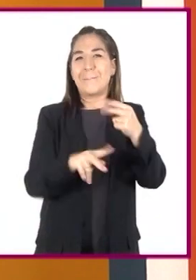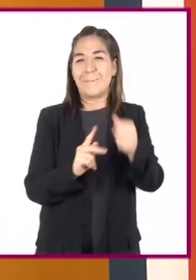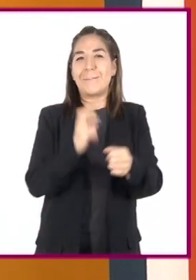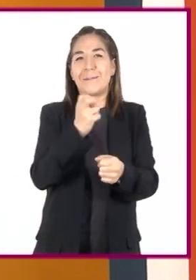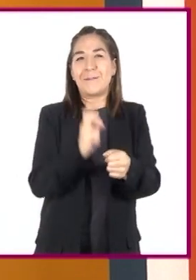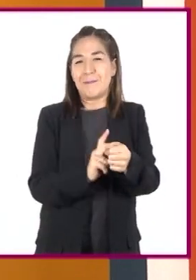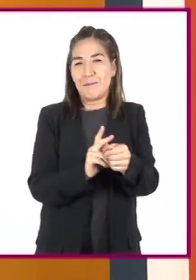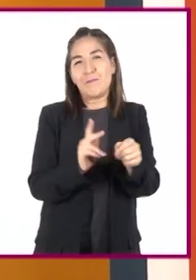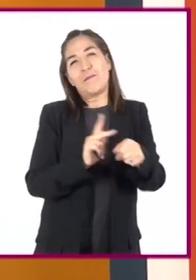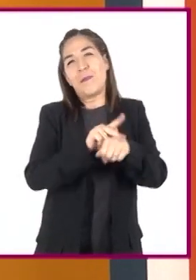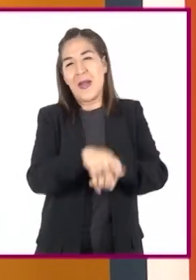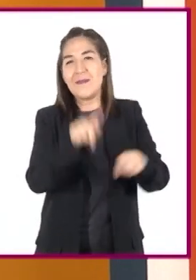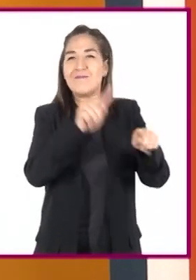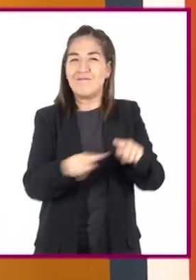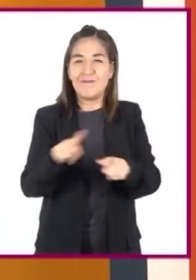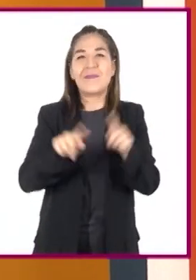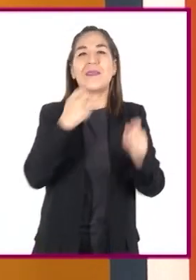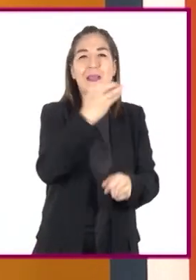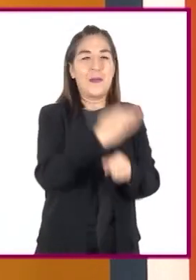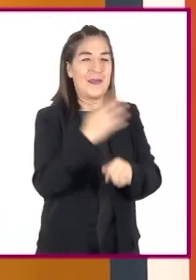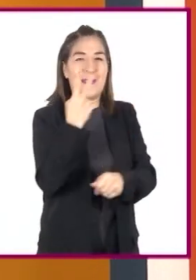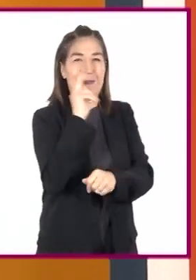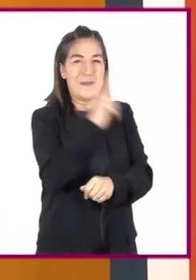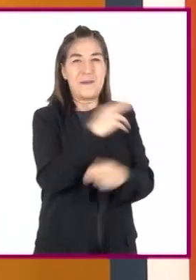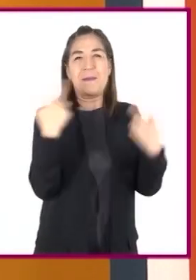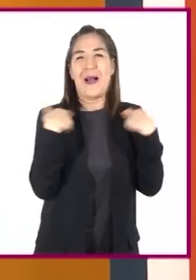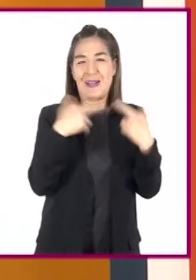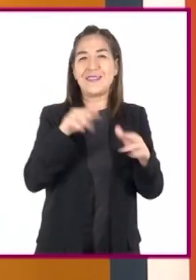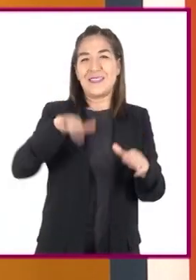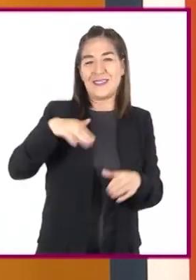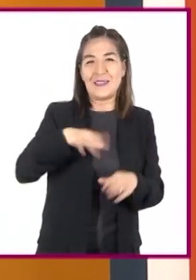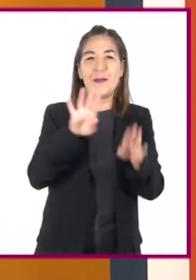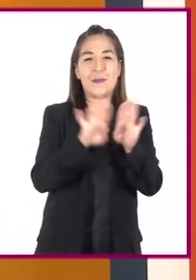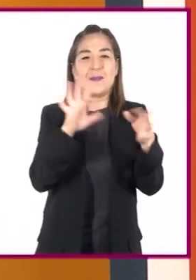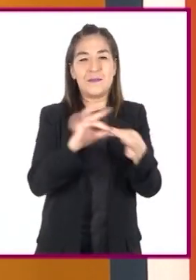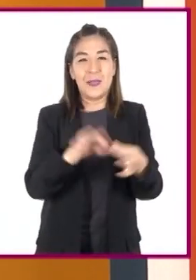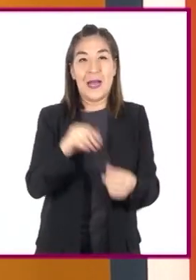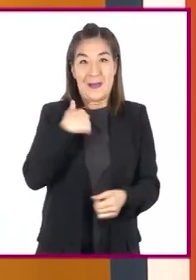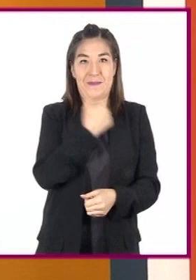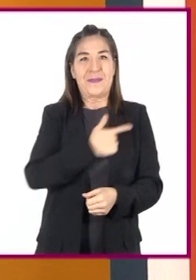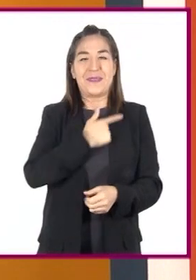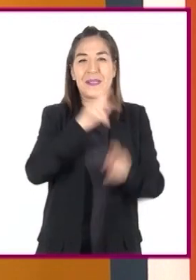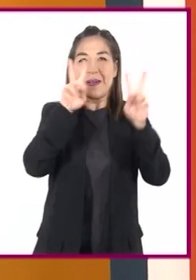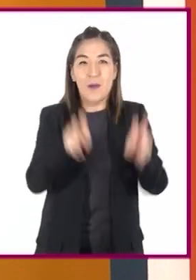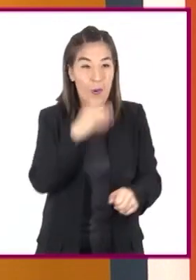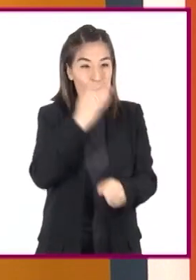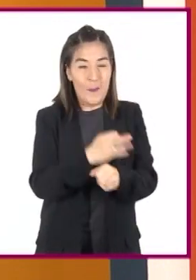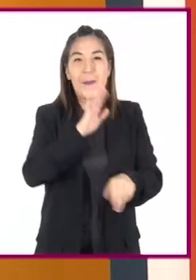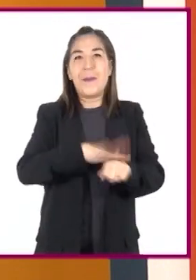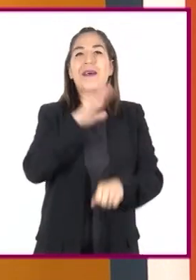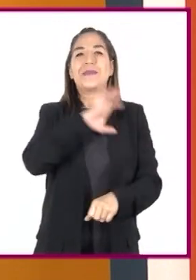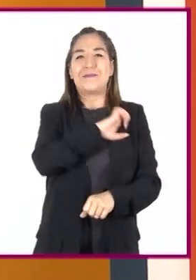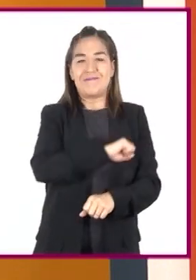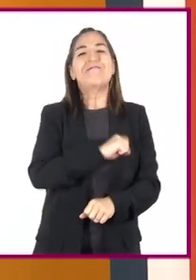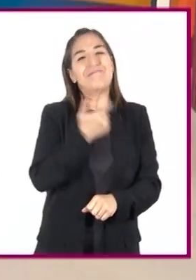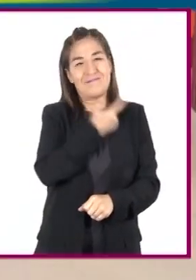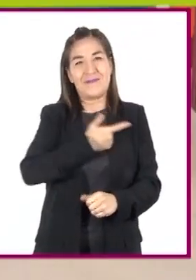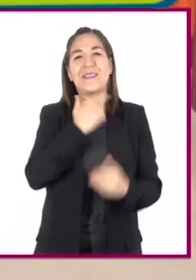en su totalidad la explicación de la maestra. Y si de por sí me gustaba el tema, ahora que lo comprendo me es más